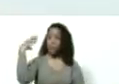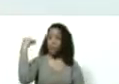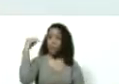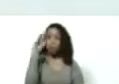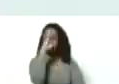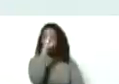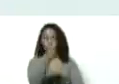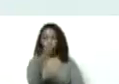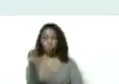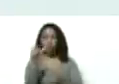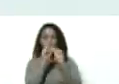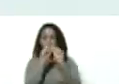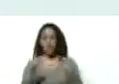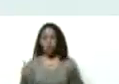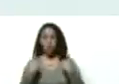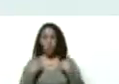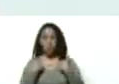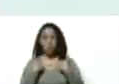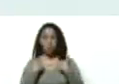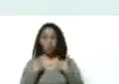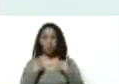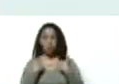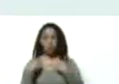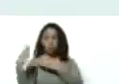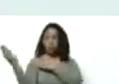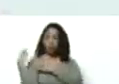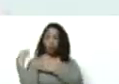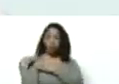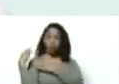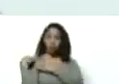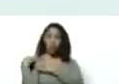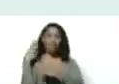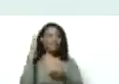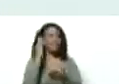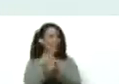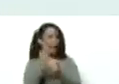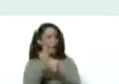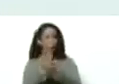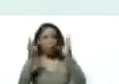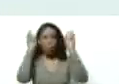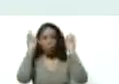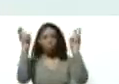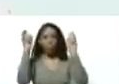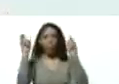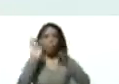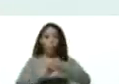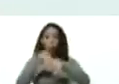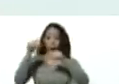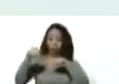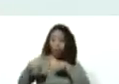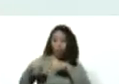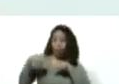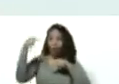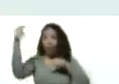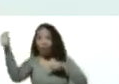directa y permanente y me alerta siempre de temas por aquí y por allá